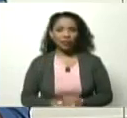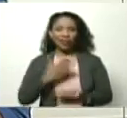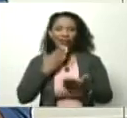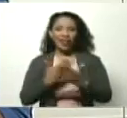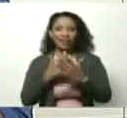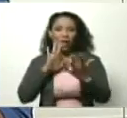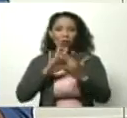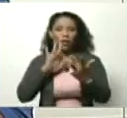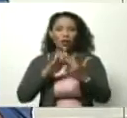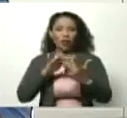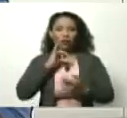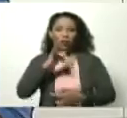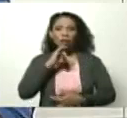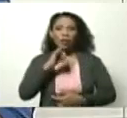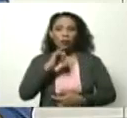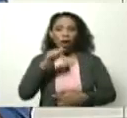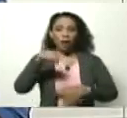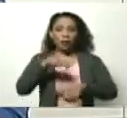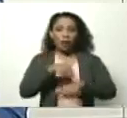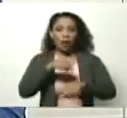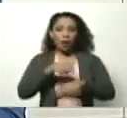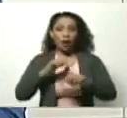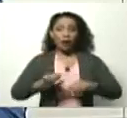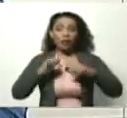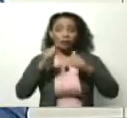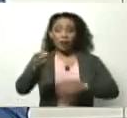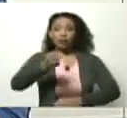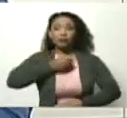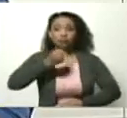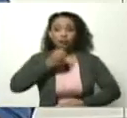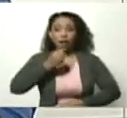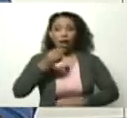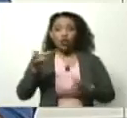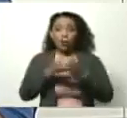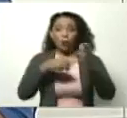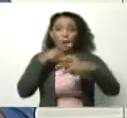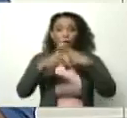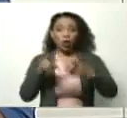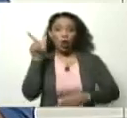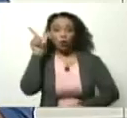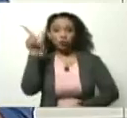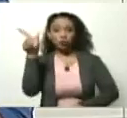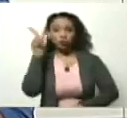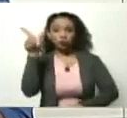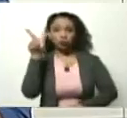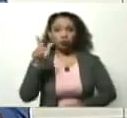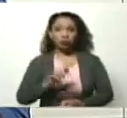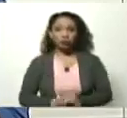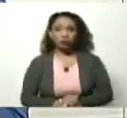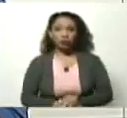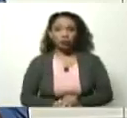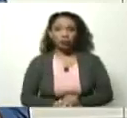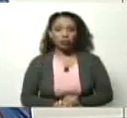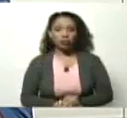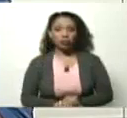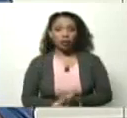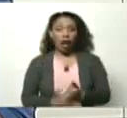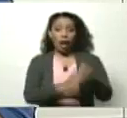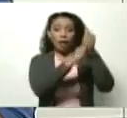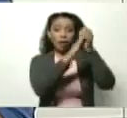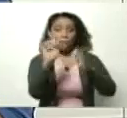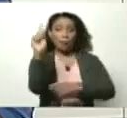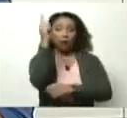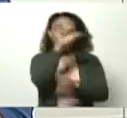Agradecemos por el contacto informativo. A esta hora inicia la rueda de prensa del Partido Socialista Unido de Venezuela, liderada por el